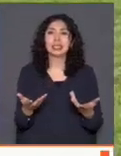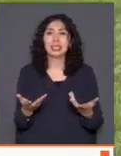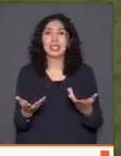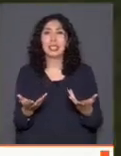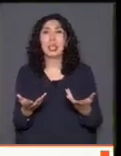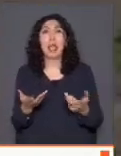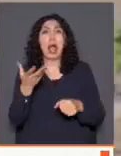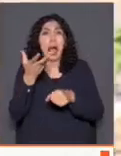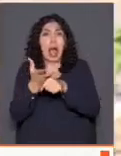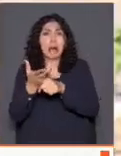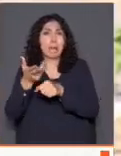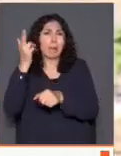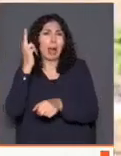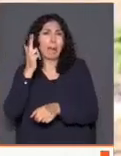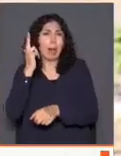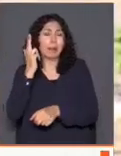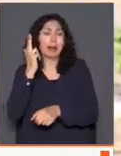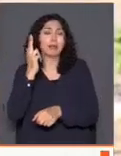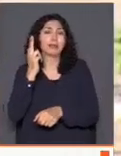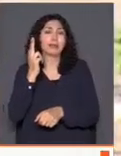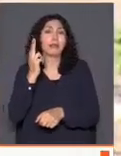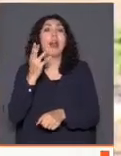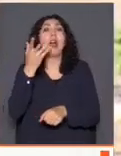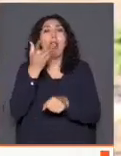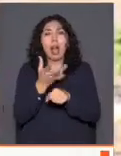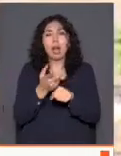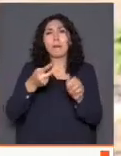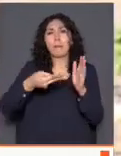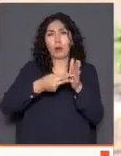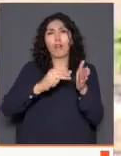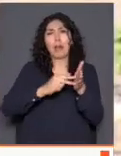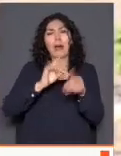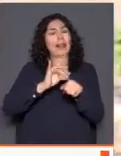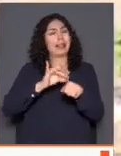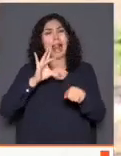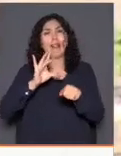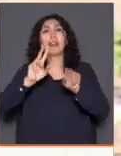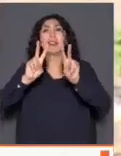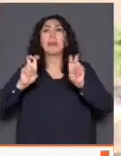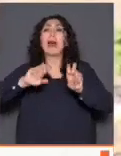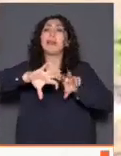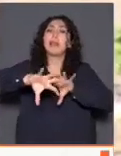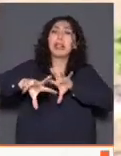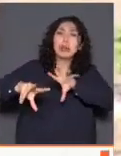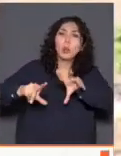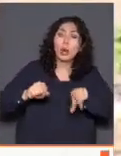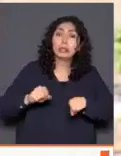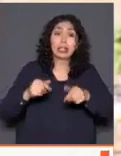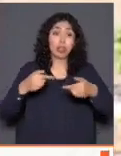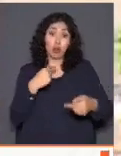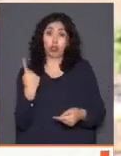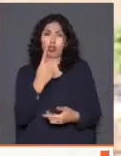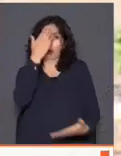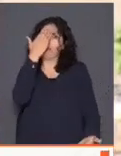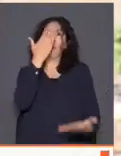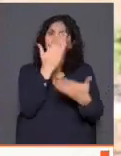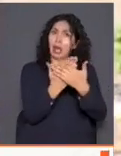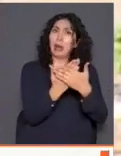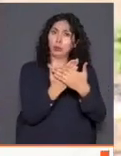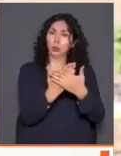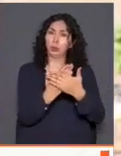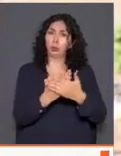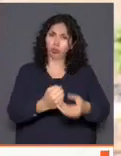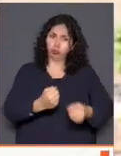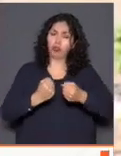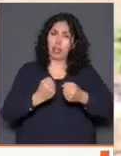habían disparos. Tenemos un problema grave en materia de delincuencia que lo estamos enfrentando y nos vamos a ceder. Lo